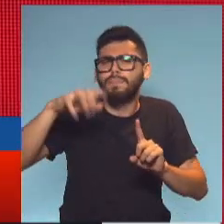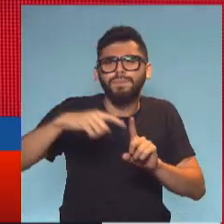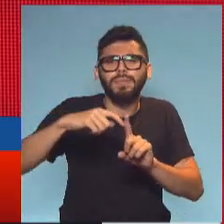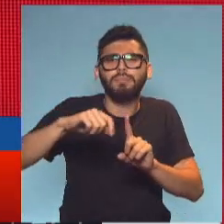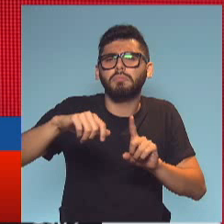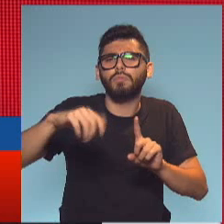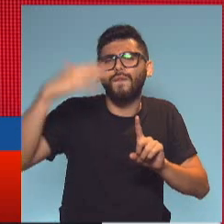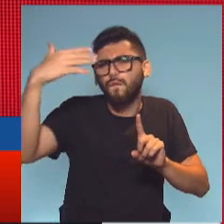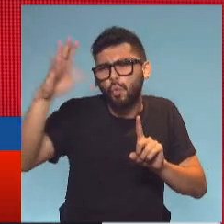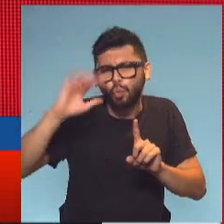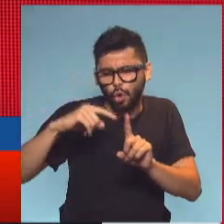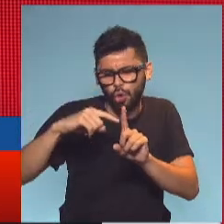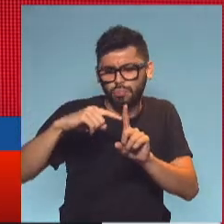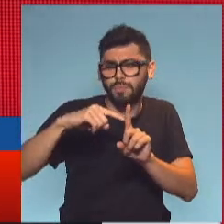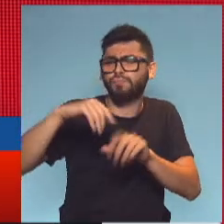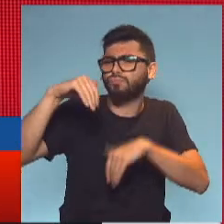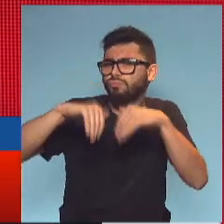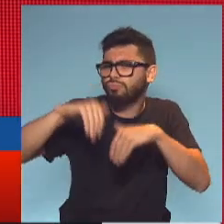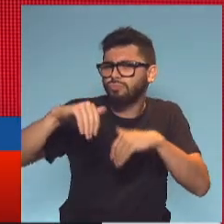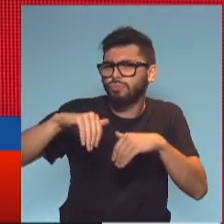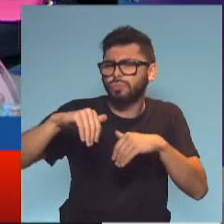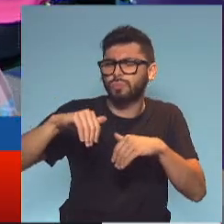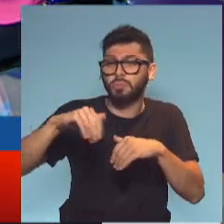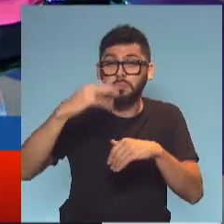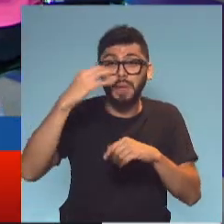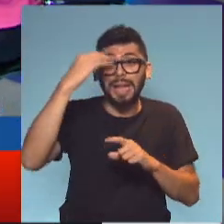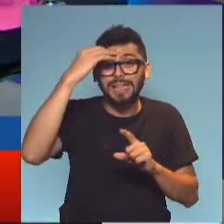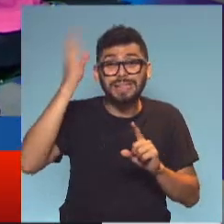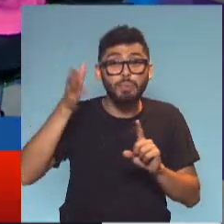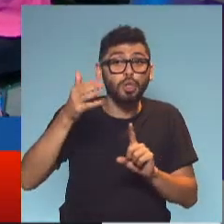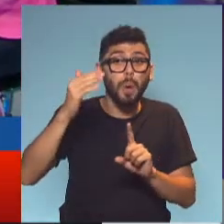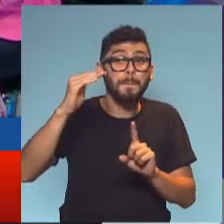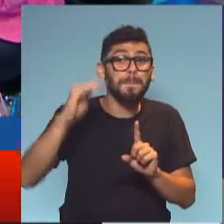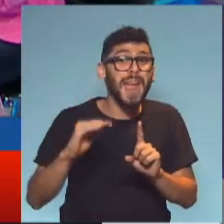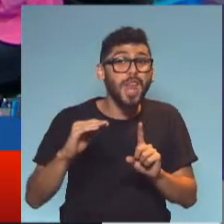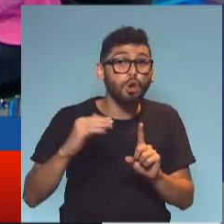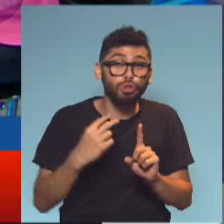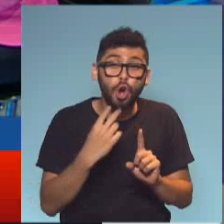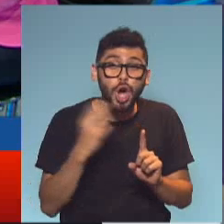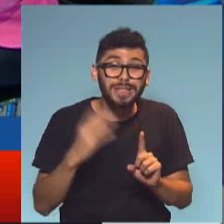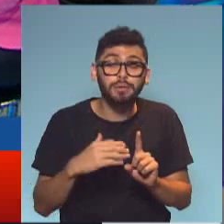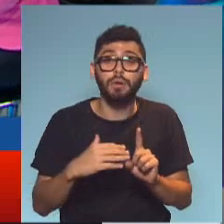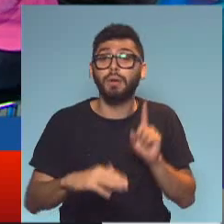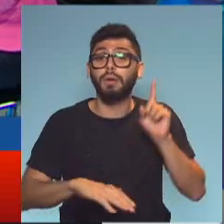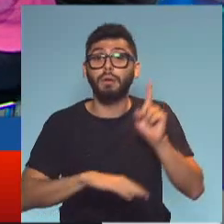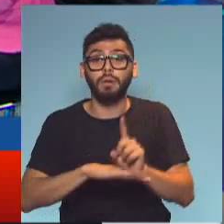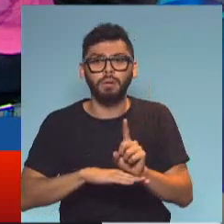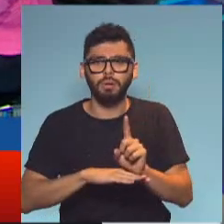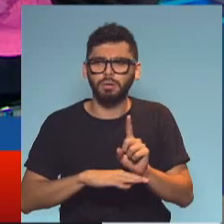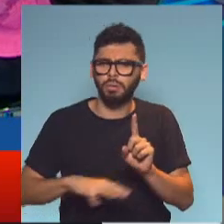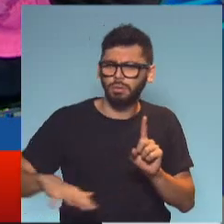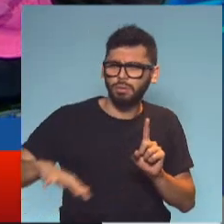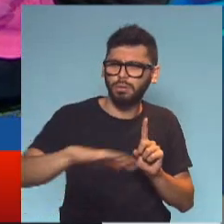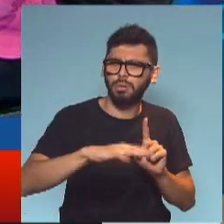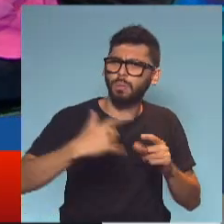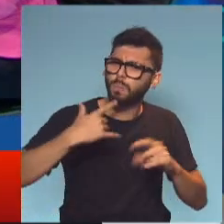en la primera vuelta sacó menos de un 15%, ¿no? ¿Qué tan fortalecido puede estar su